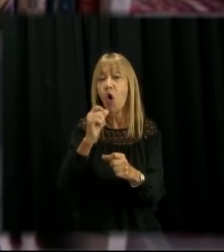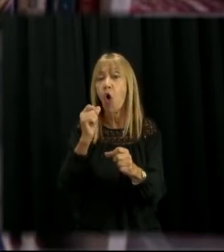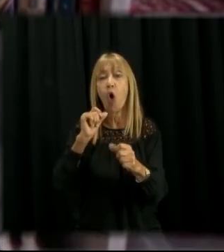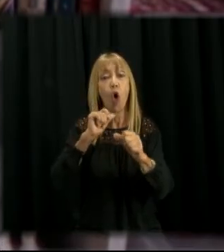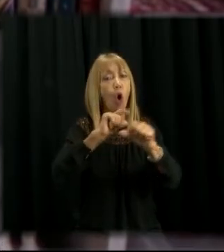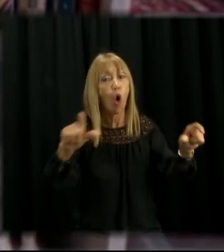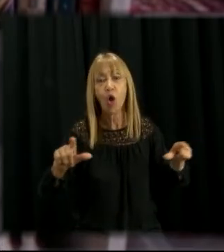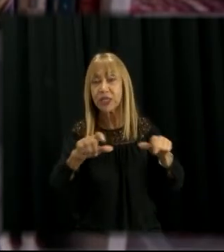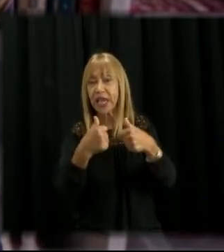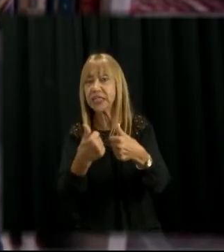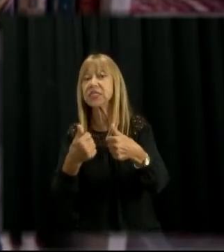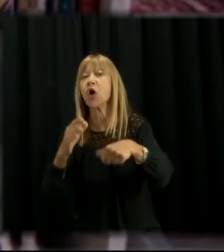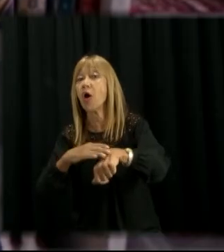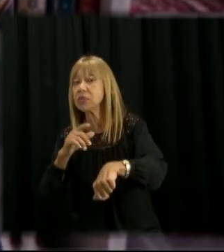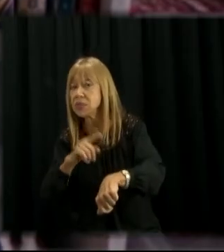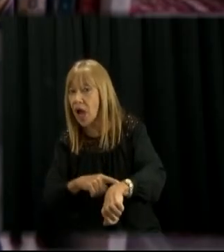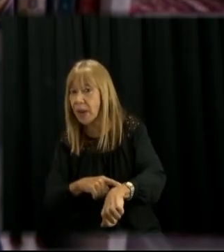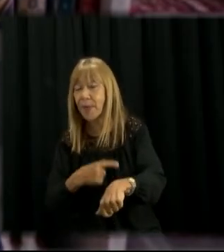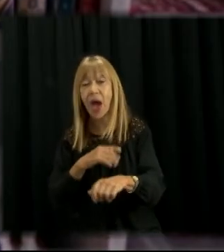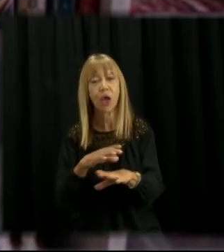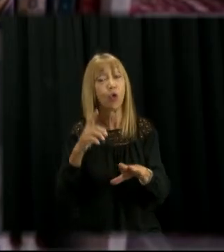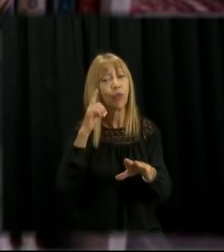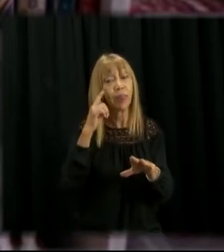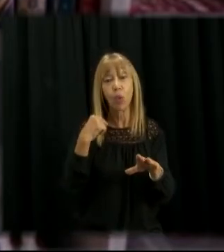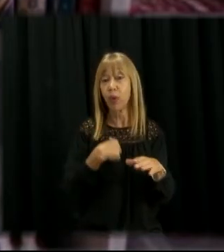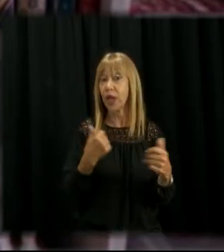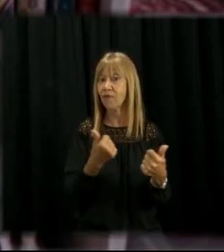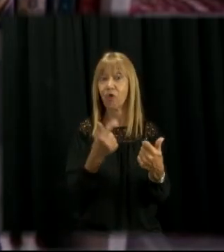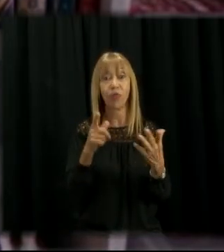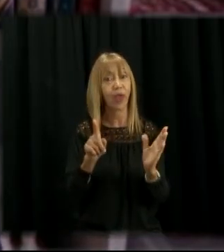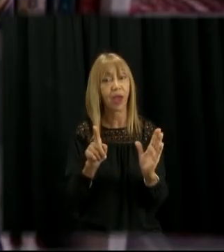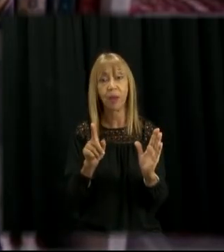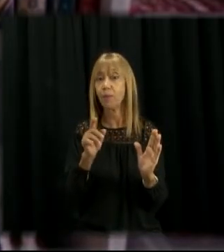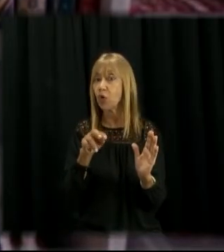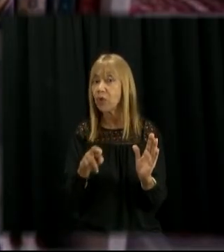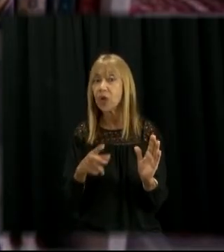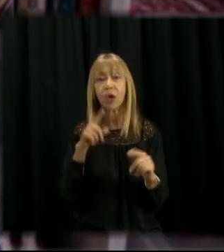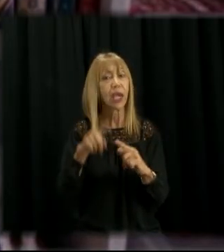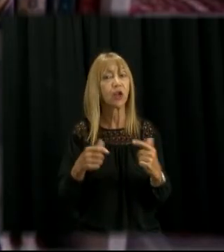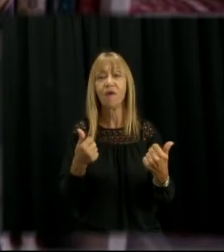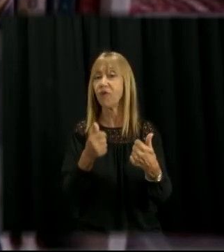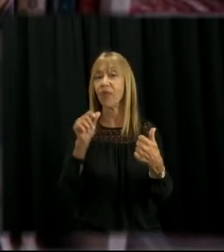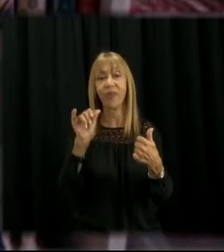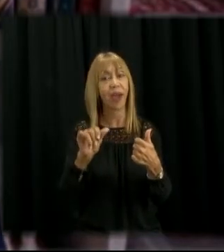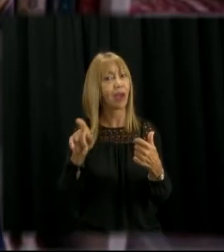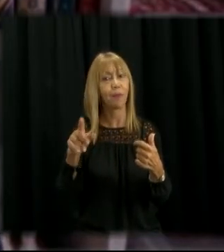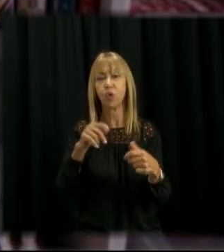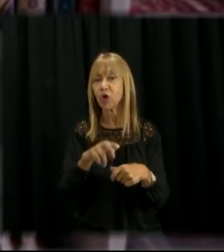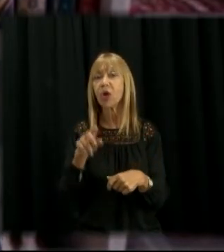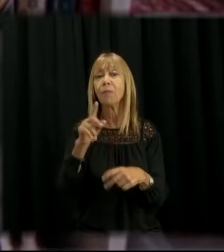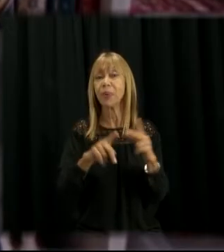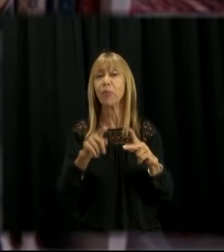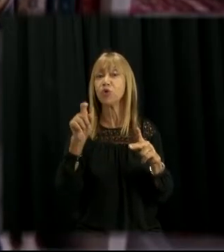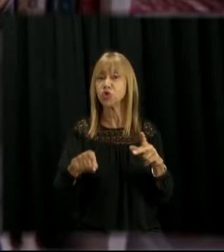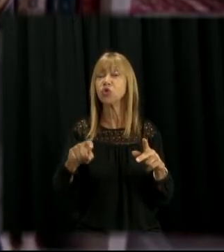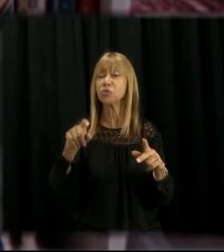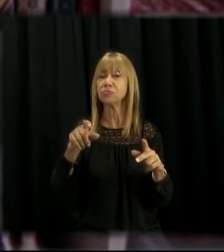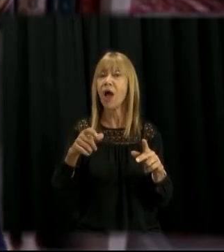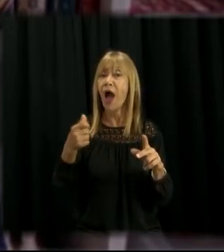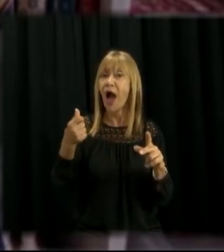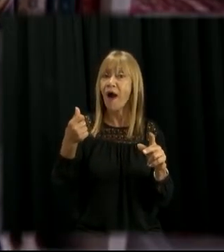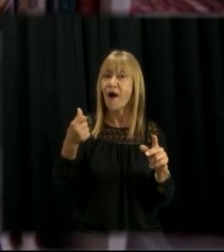auditados, completos, para todas las agencias estar a tiempo. No podemos darnos el lujo. La gente de Puerto Rico no se puede